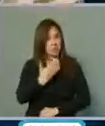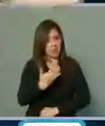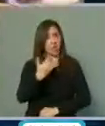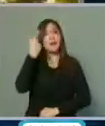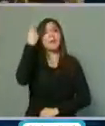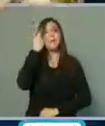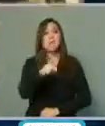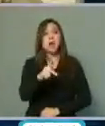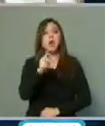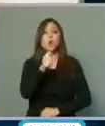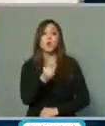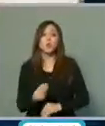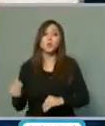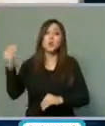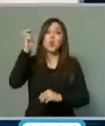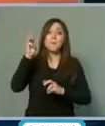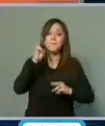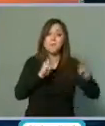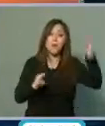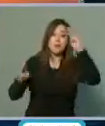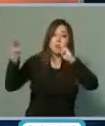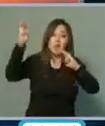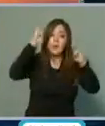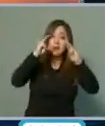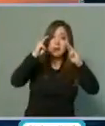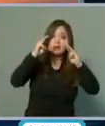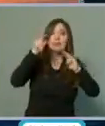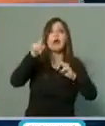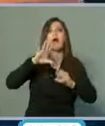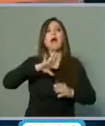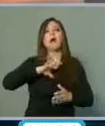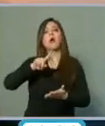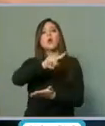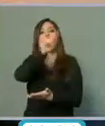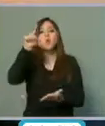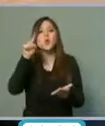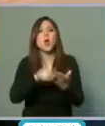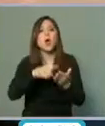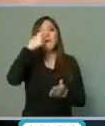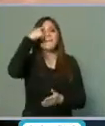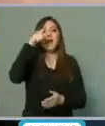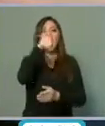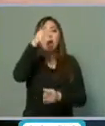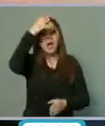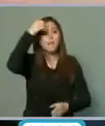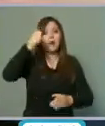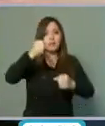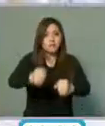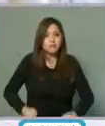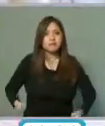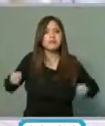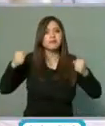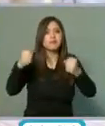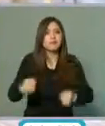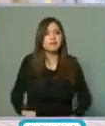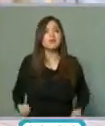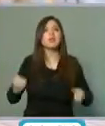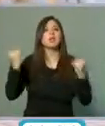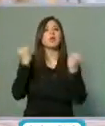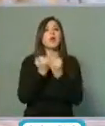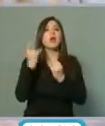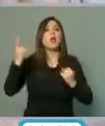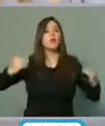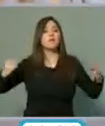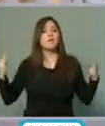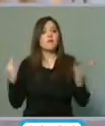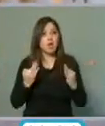las montañas del Cáucaso están los centros de esquí, de todos los de invierno también allá. Y